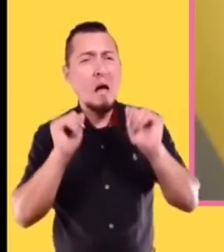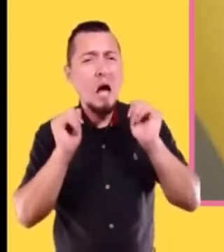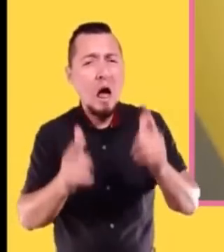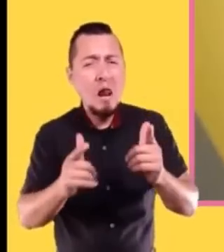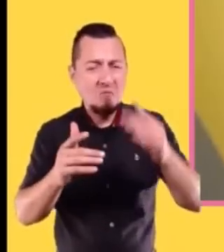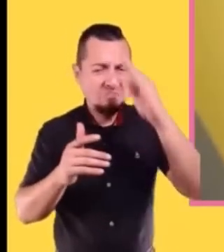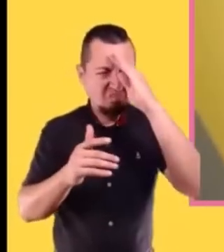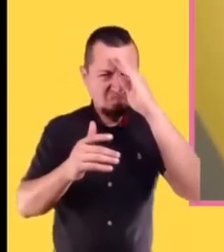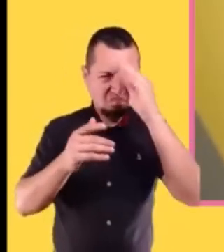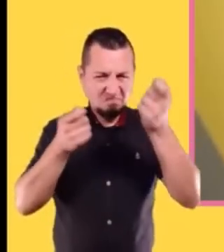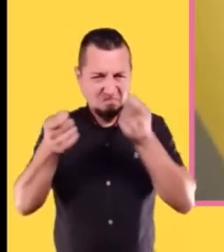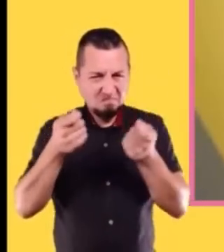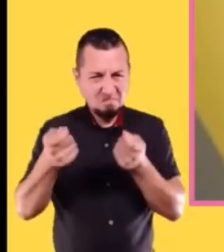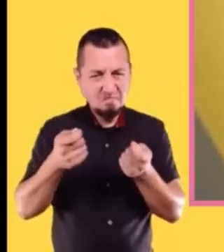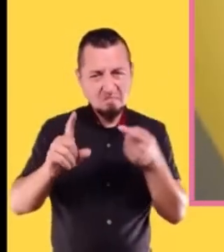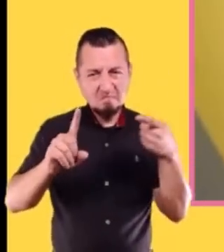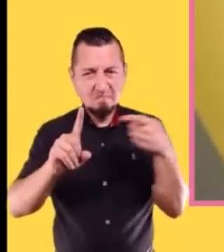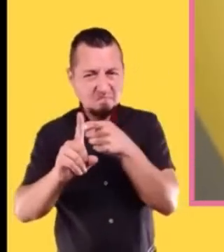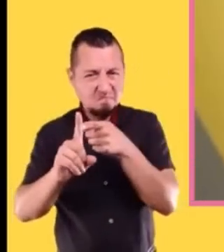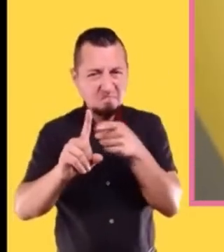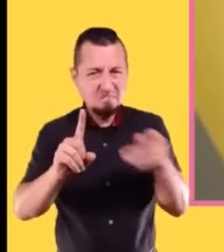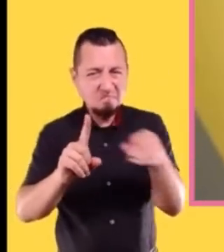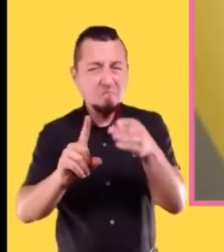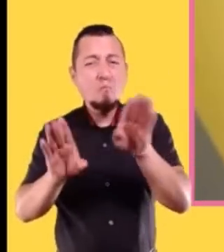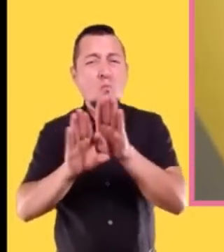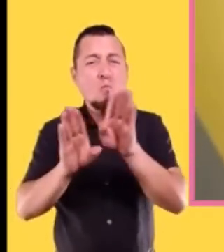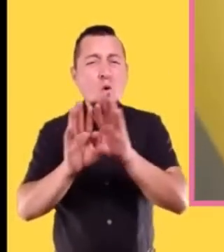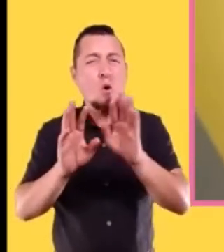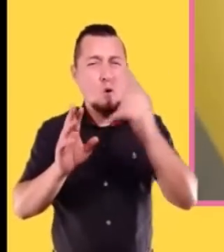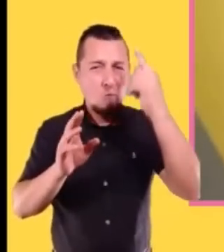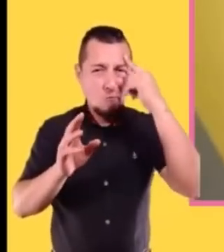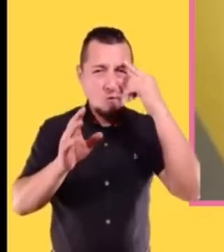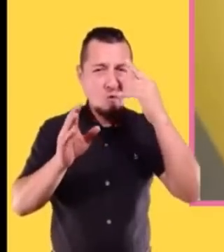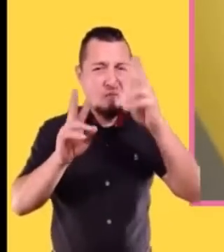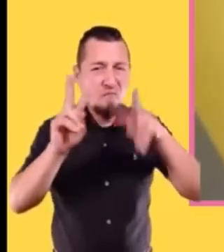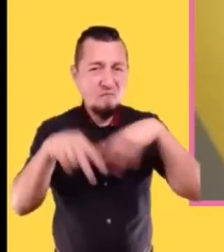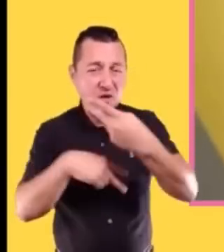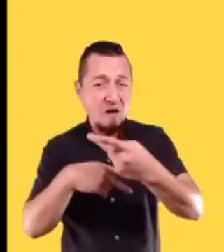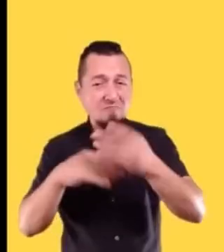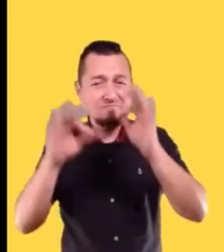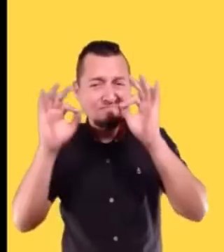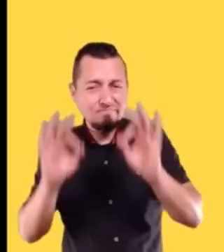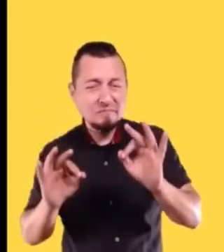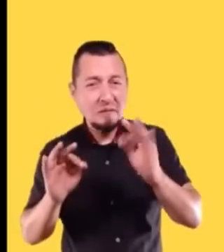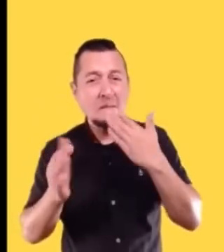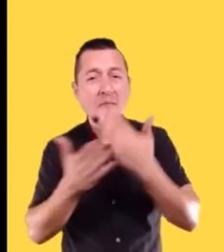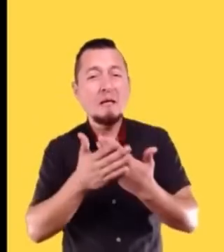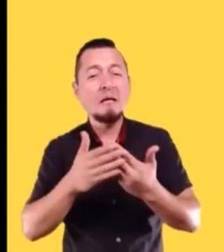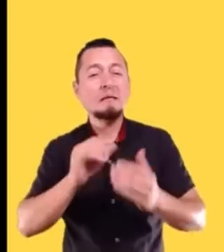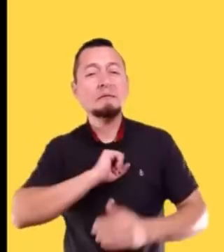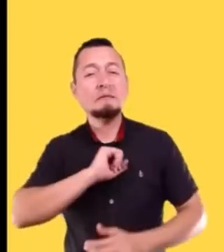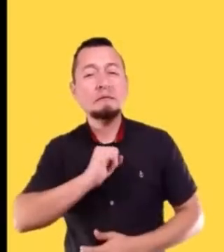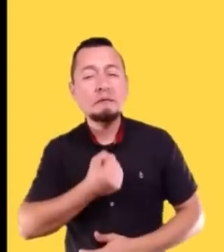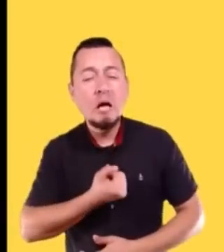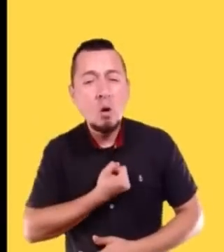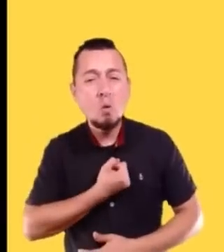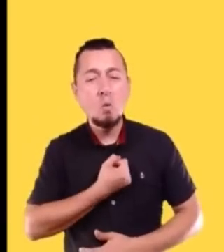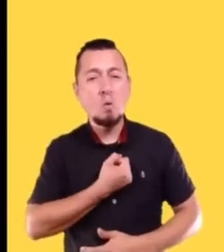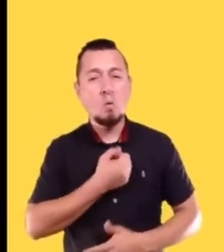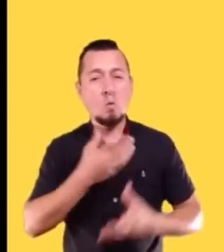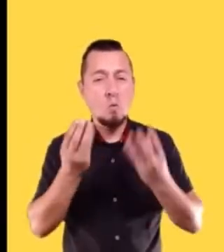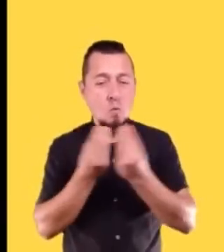Hacemos un énfasis especial en el tema de la cultura, el bienestar, de la salud, las habilidades STEAM, la